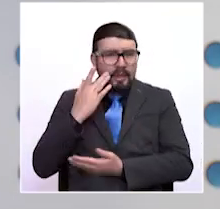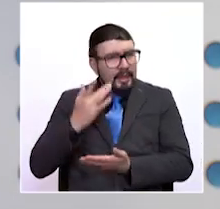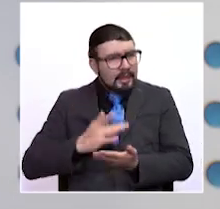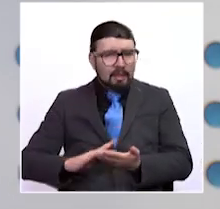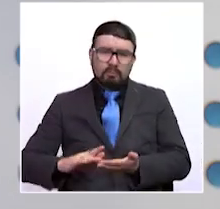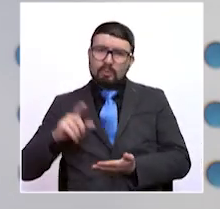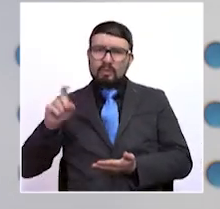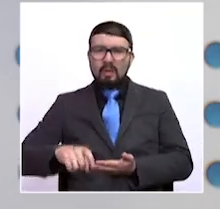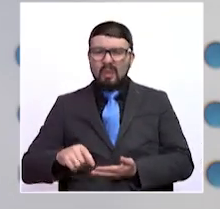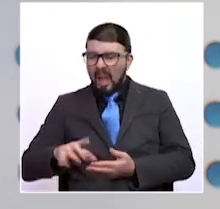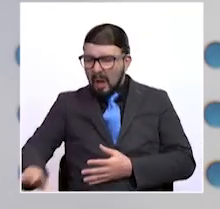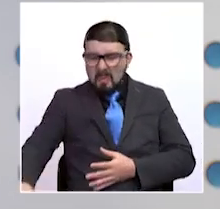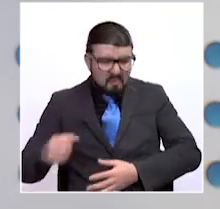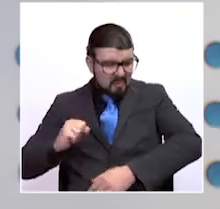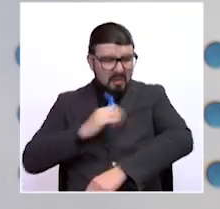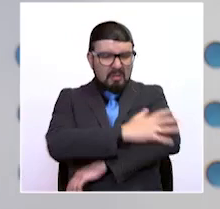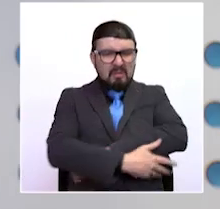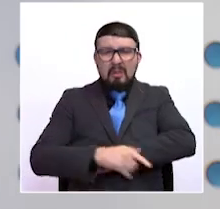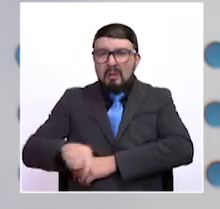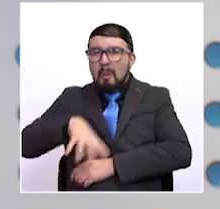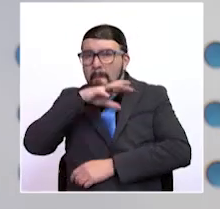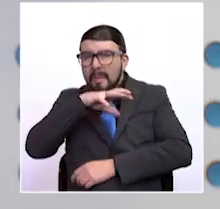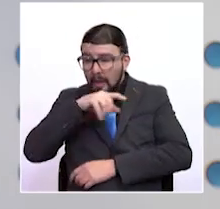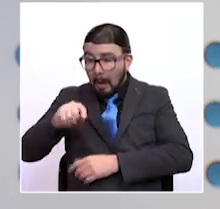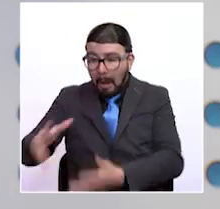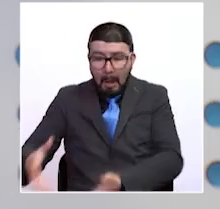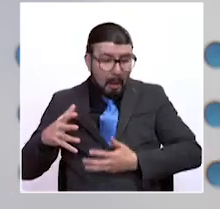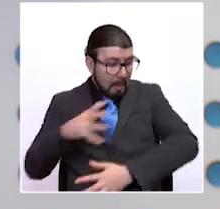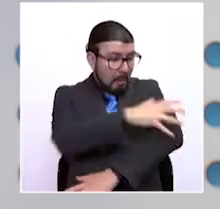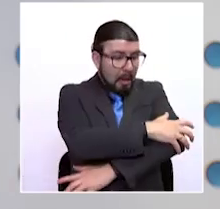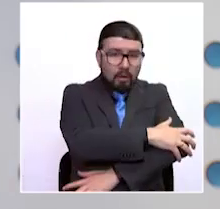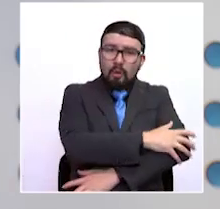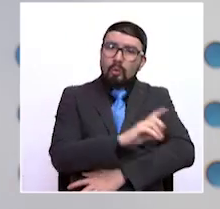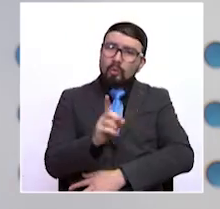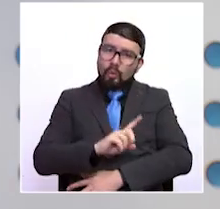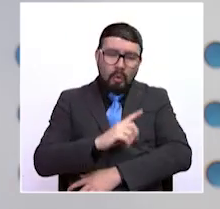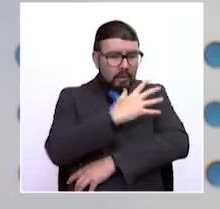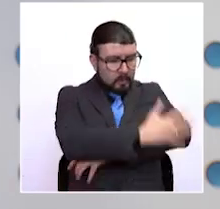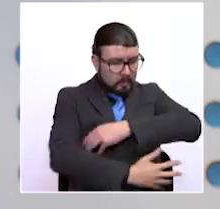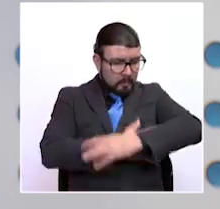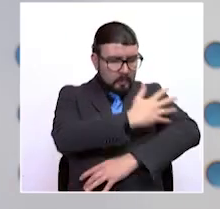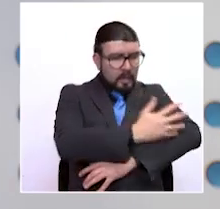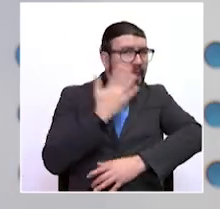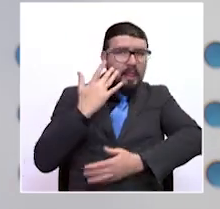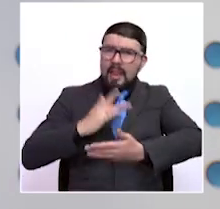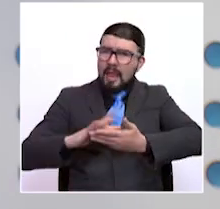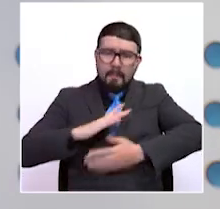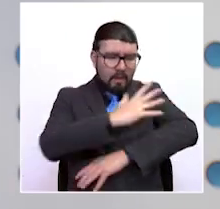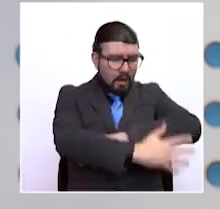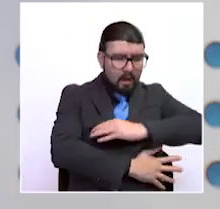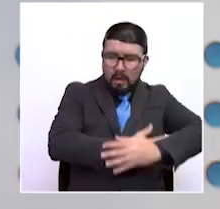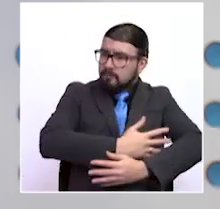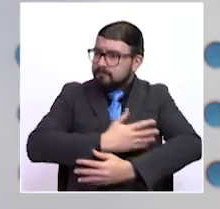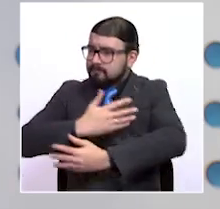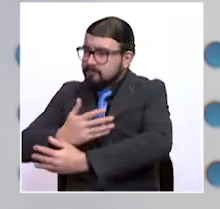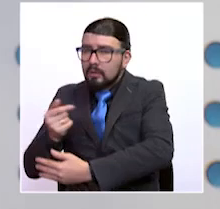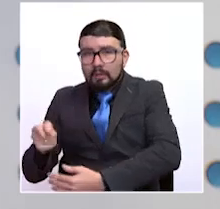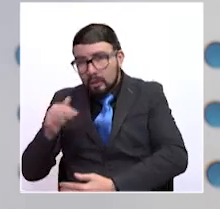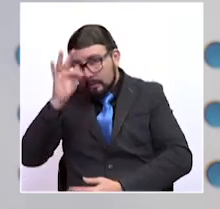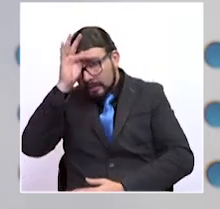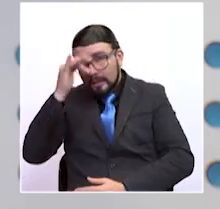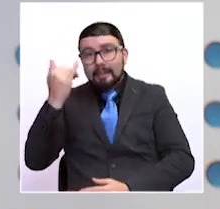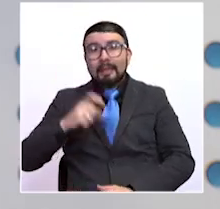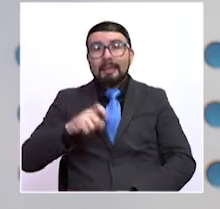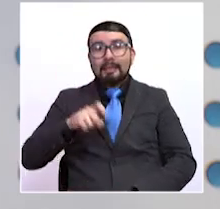esté infectado, la manta del perro, no. Tomar algo limpio y trasladarlo inmediatamente al centro de atención primaria.